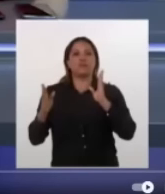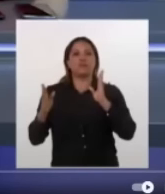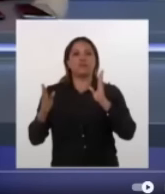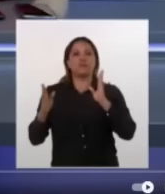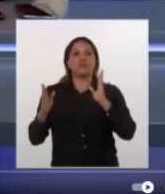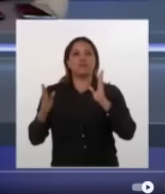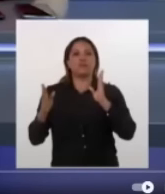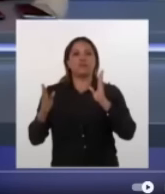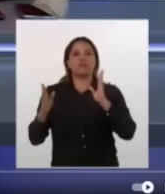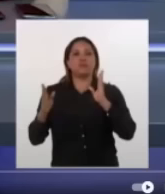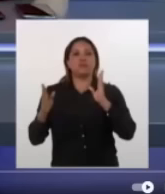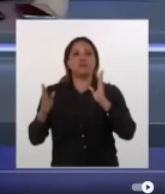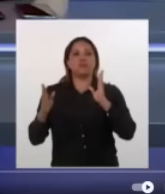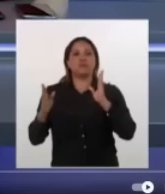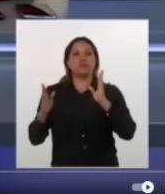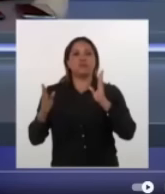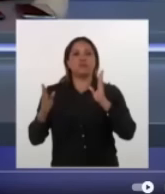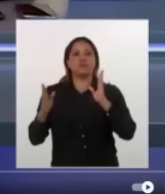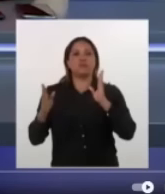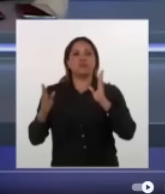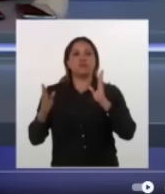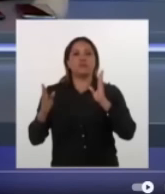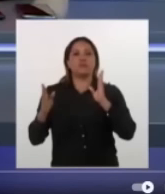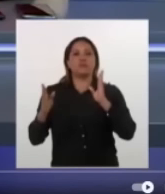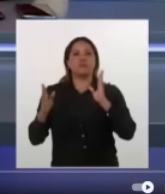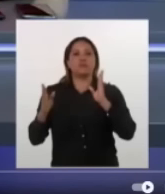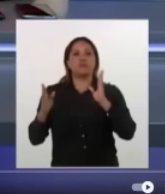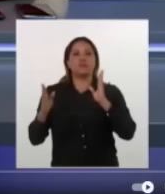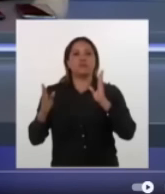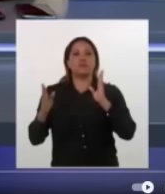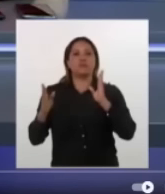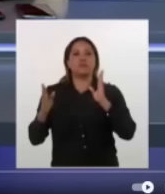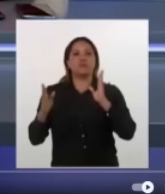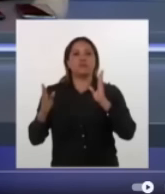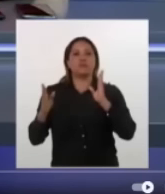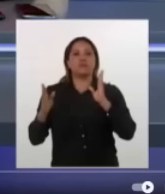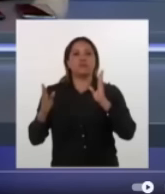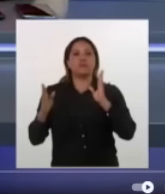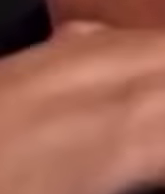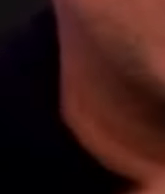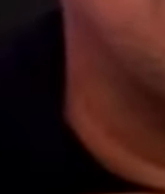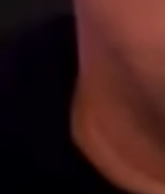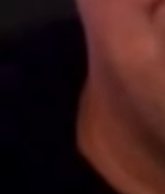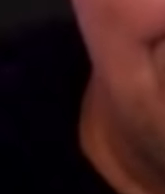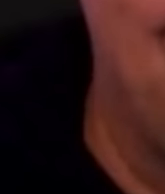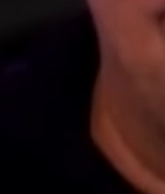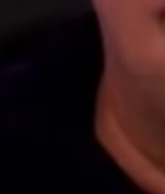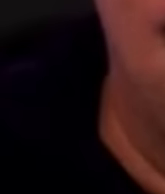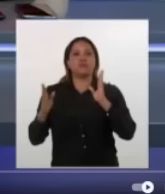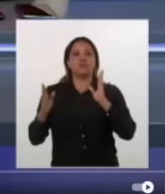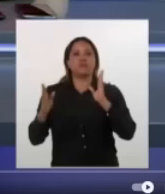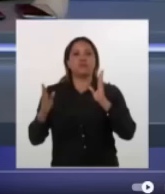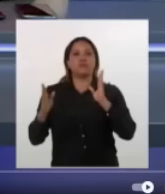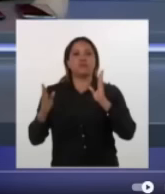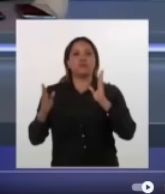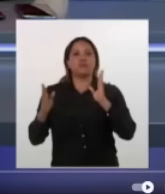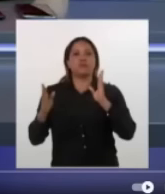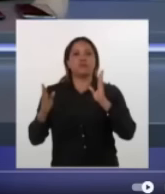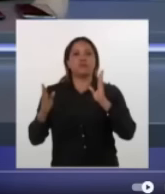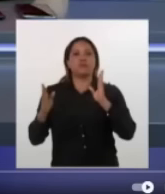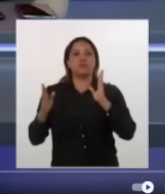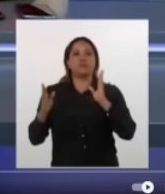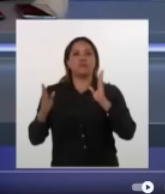apréndase esto cuando ustedes escuchen la palabra ordenamiento recojan y váyanse recojan